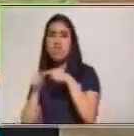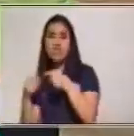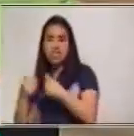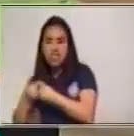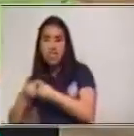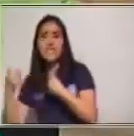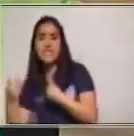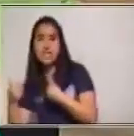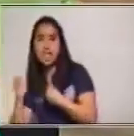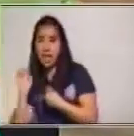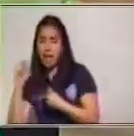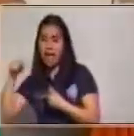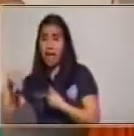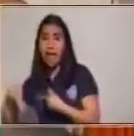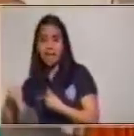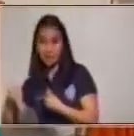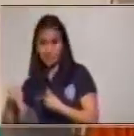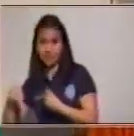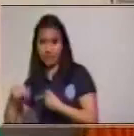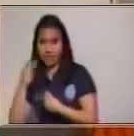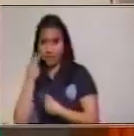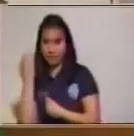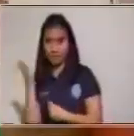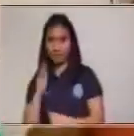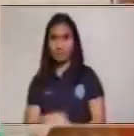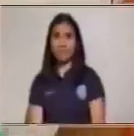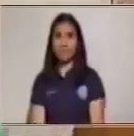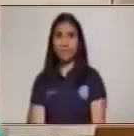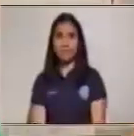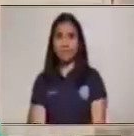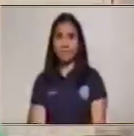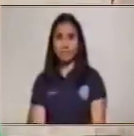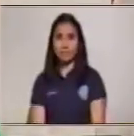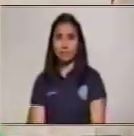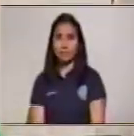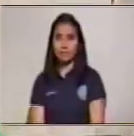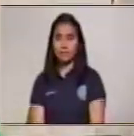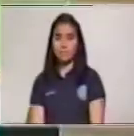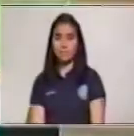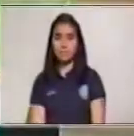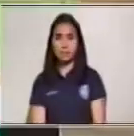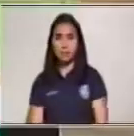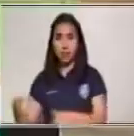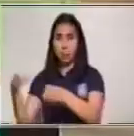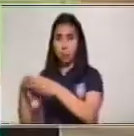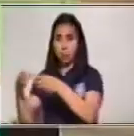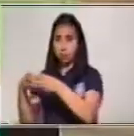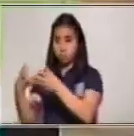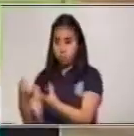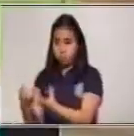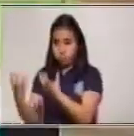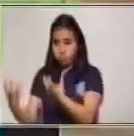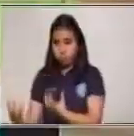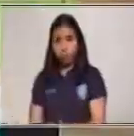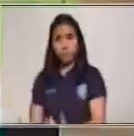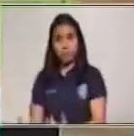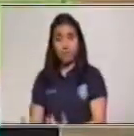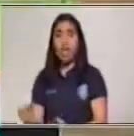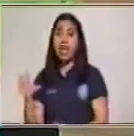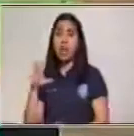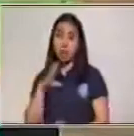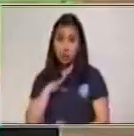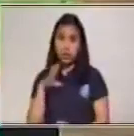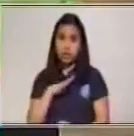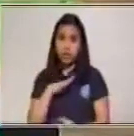colocamos otra idea, los que tienen protección corporal, y aquellos